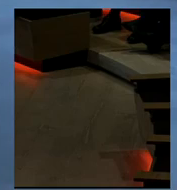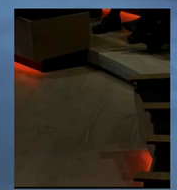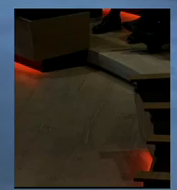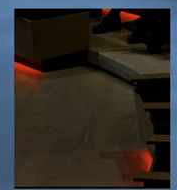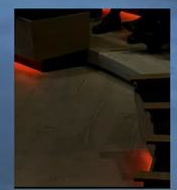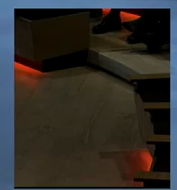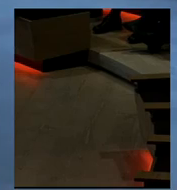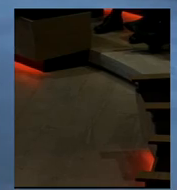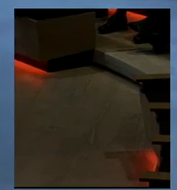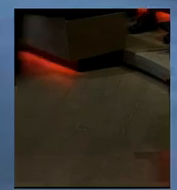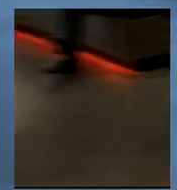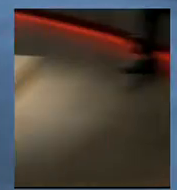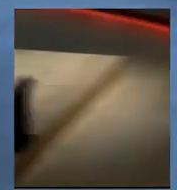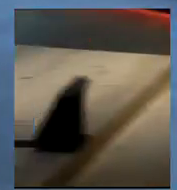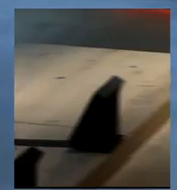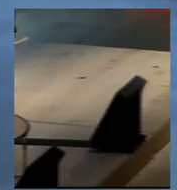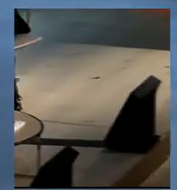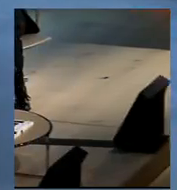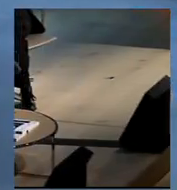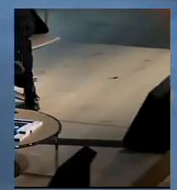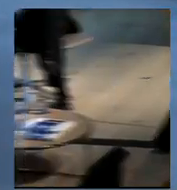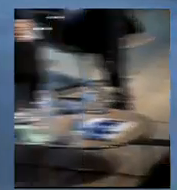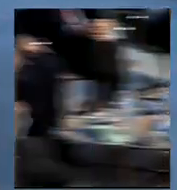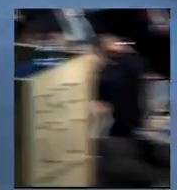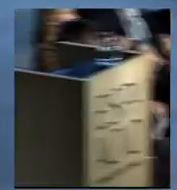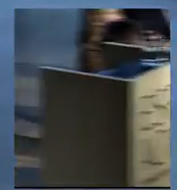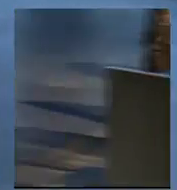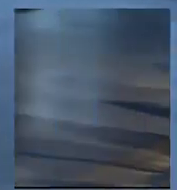posición también de la Comisión de Industria,